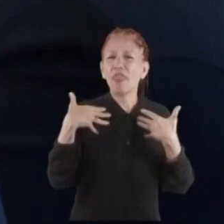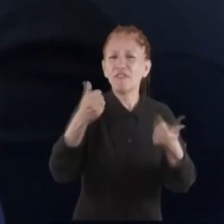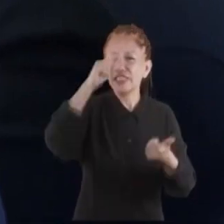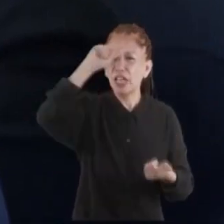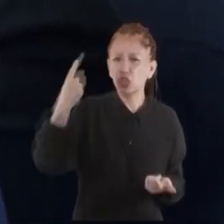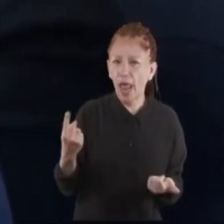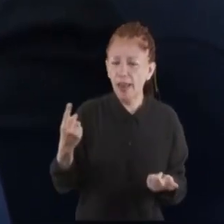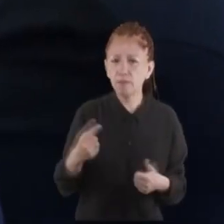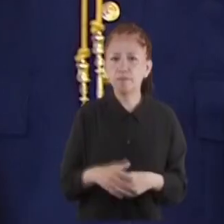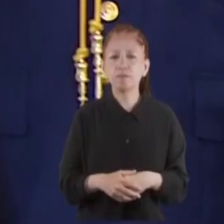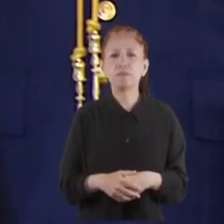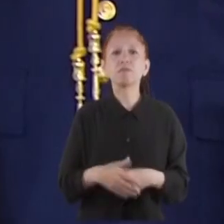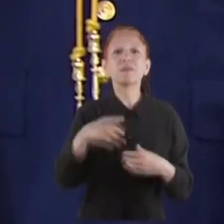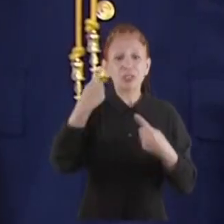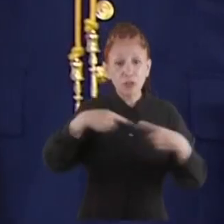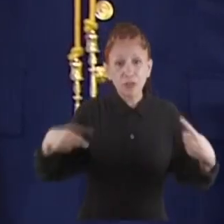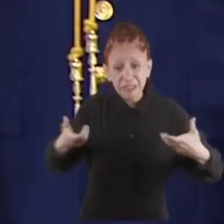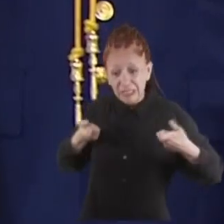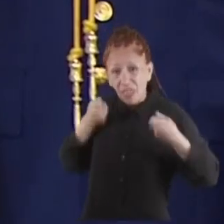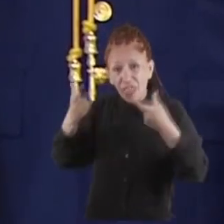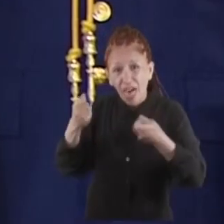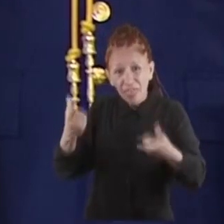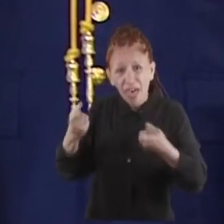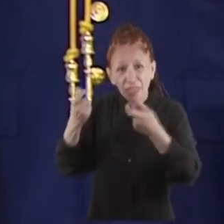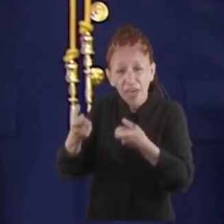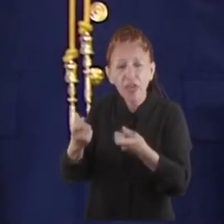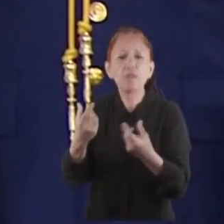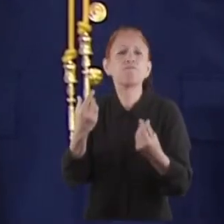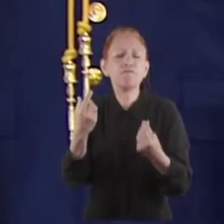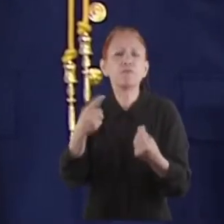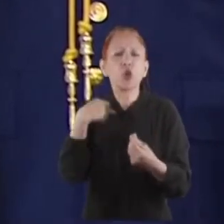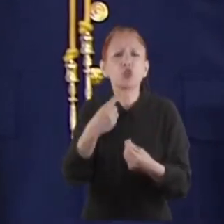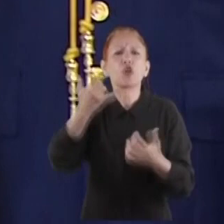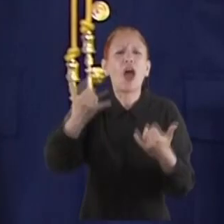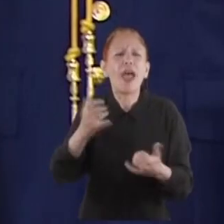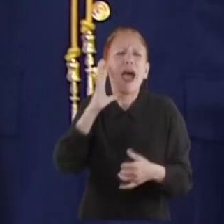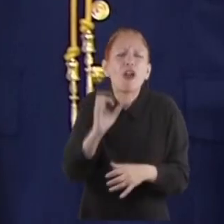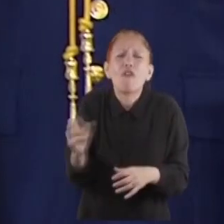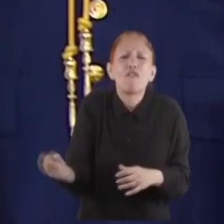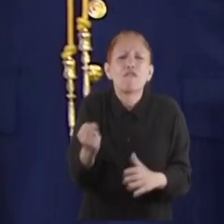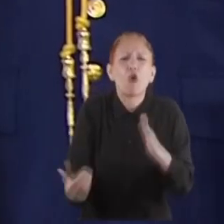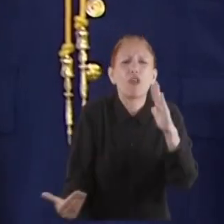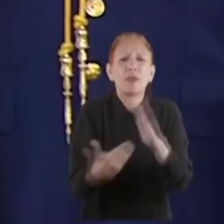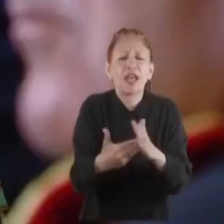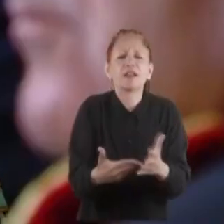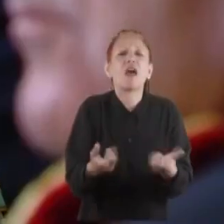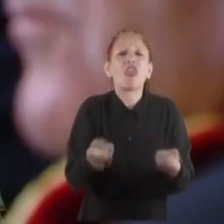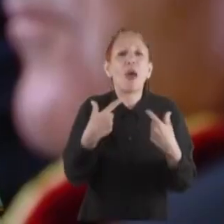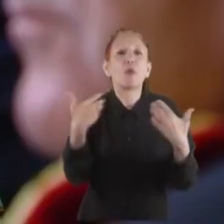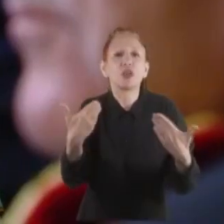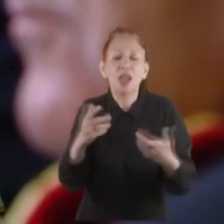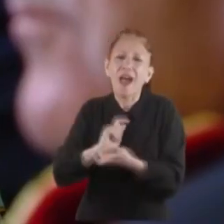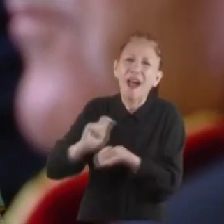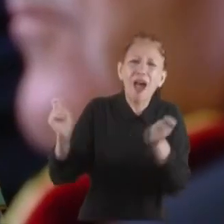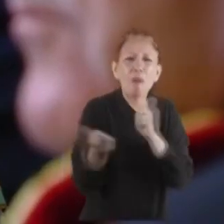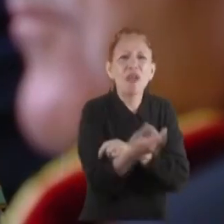cabo ese reequipamiento, contamos con un instrumento fundamental que nos permite revertir décadas